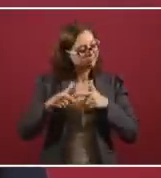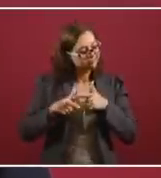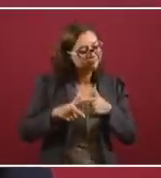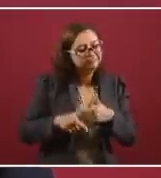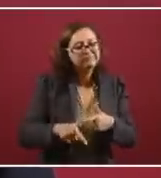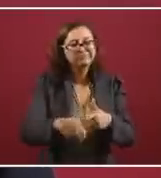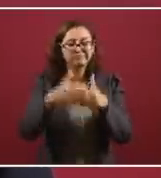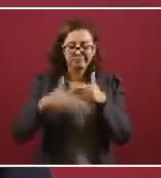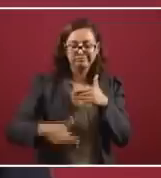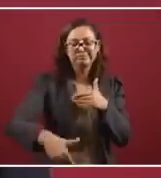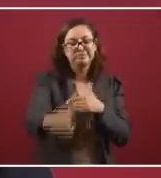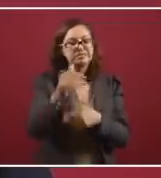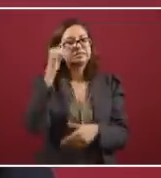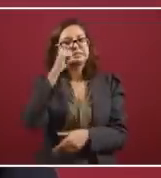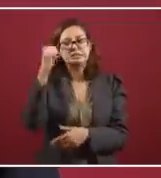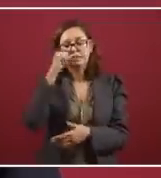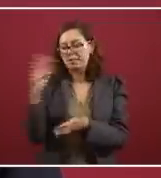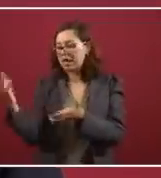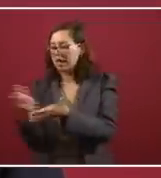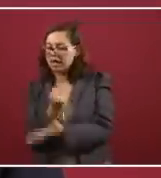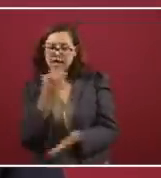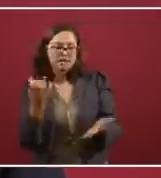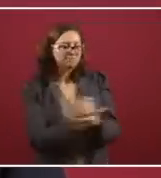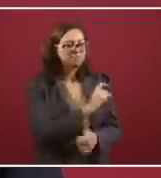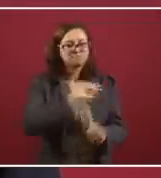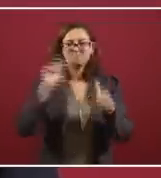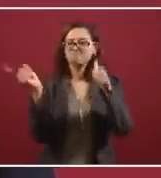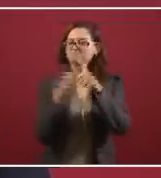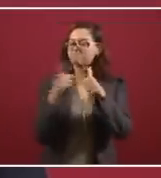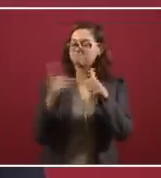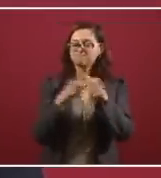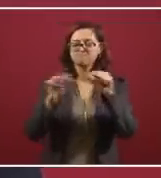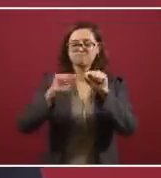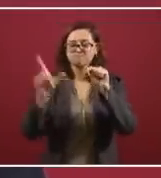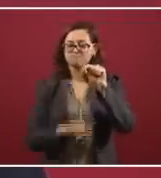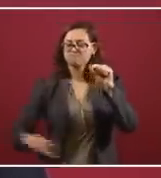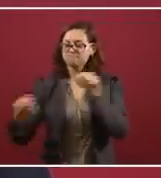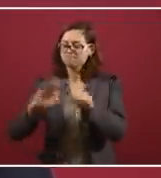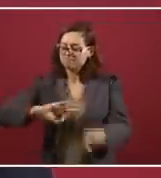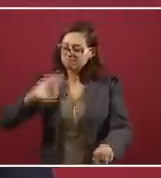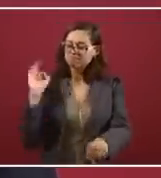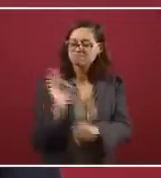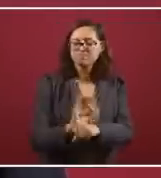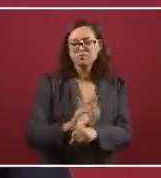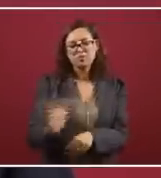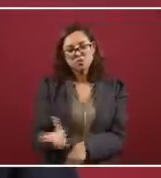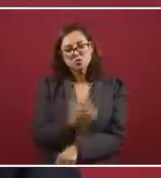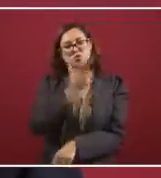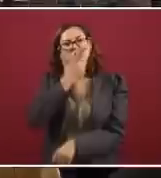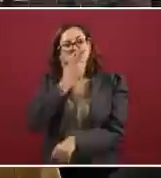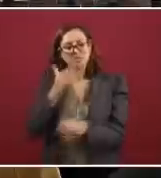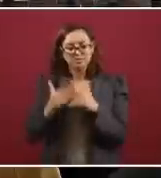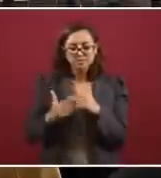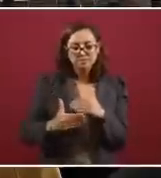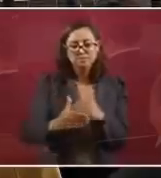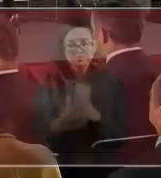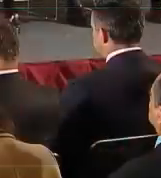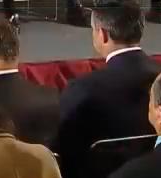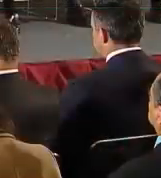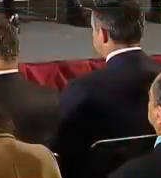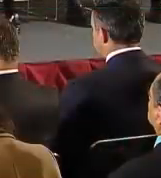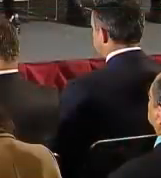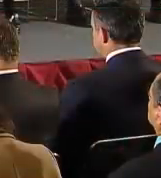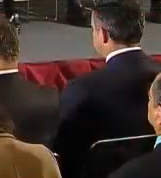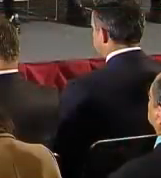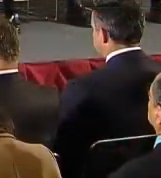de ganar-ganar, siempre pensando en México, siempre pensando en las consecuencias que esto va a tener sobre el desarrollo